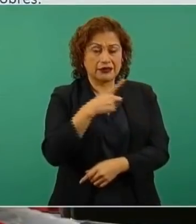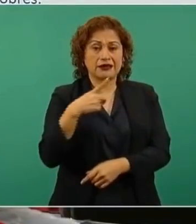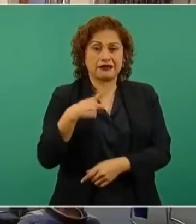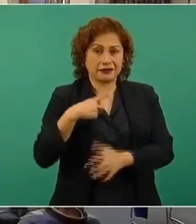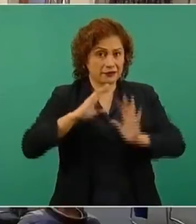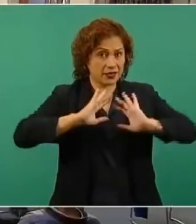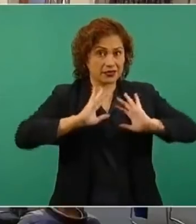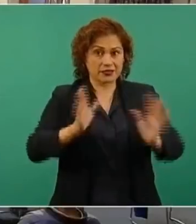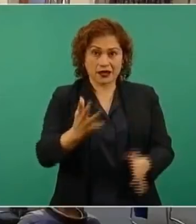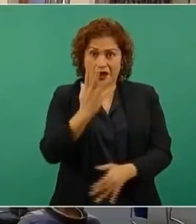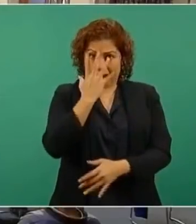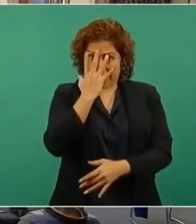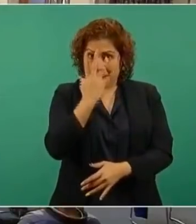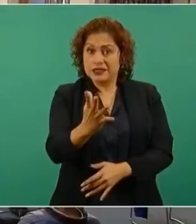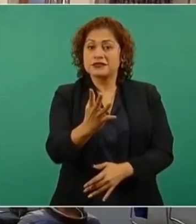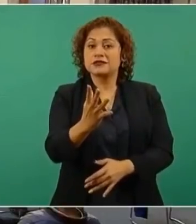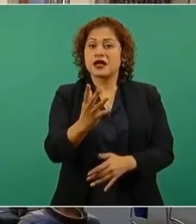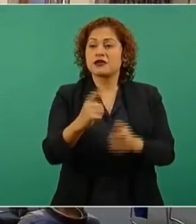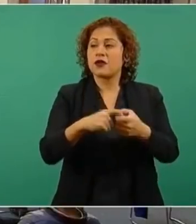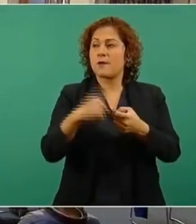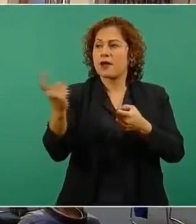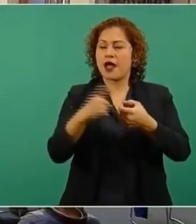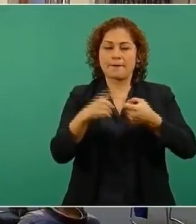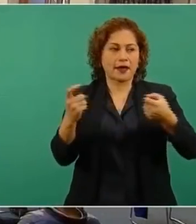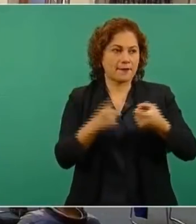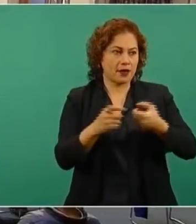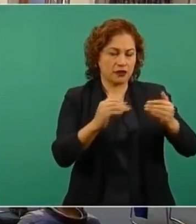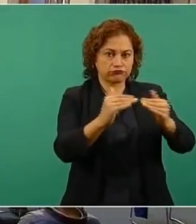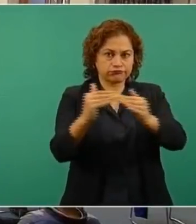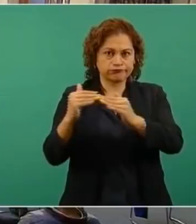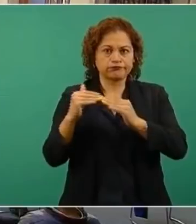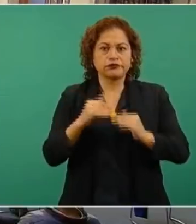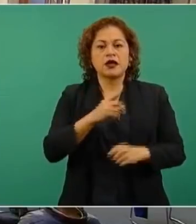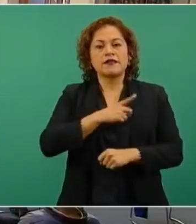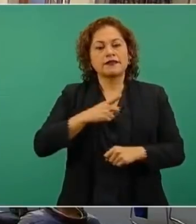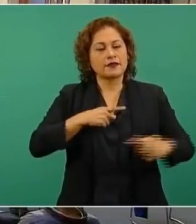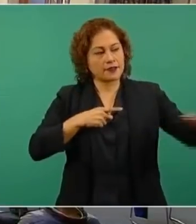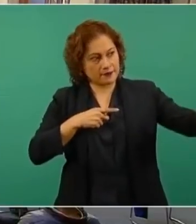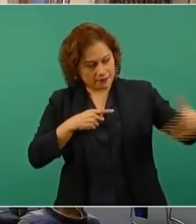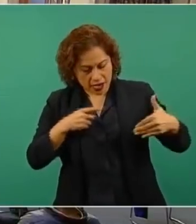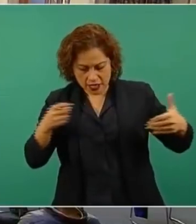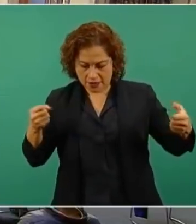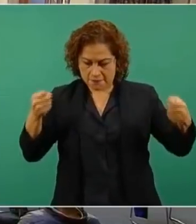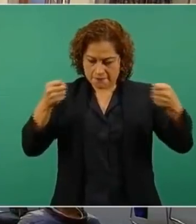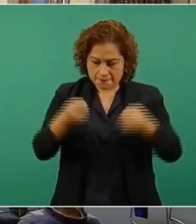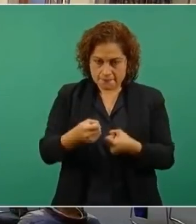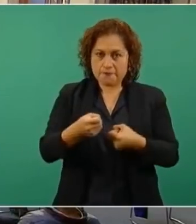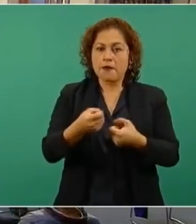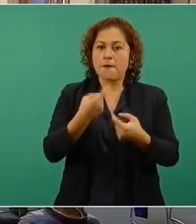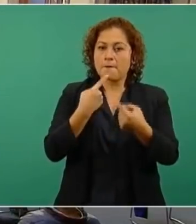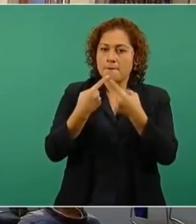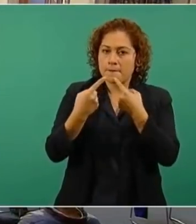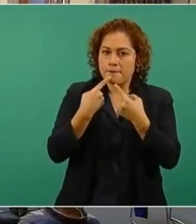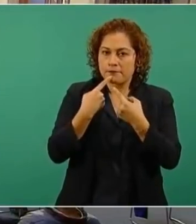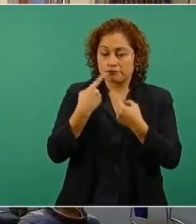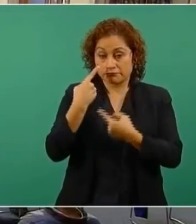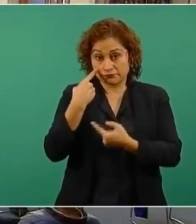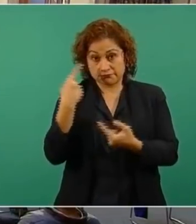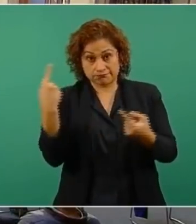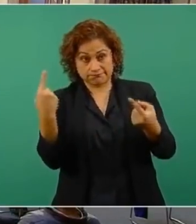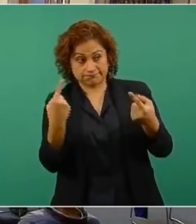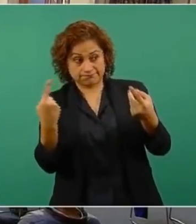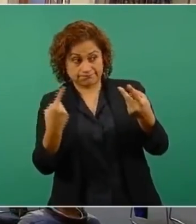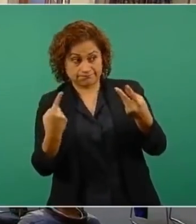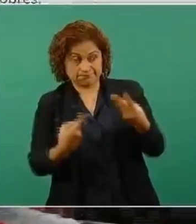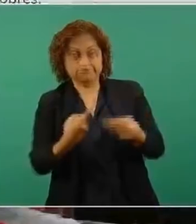personeros para que nos estén golpeando todo el día. Hay que buscar un diálogo y sentarse con ellas y decirles: miren,